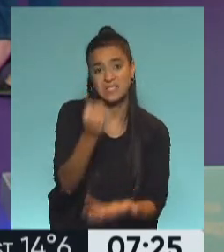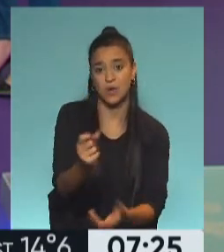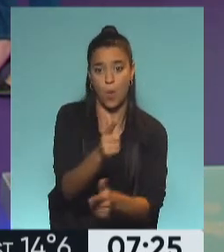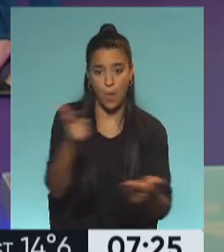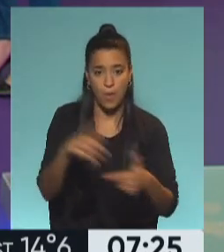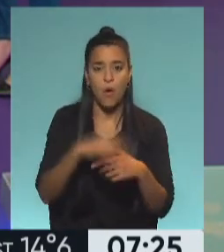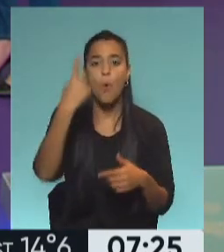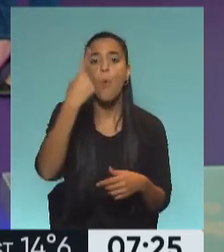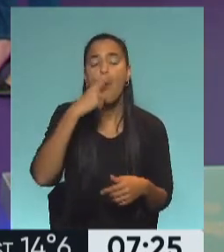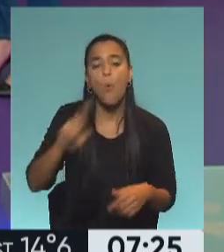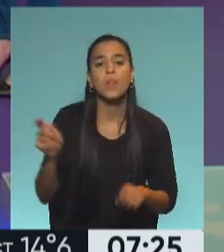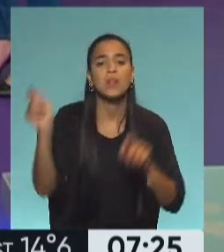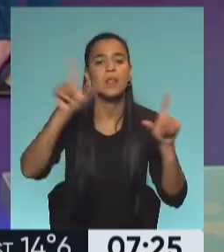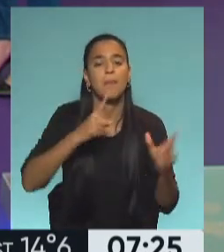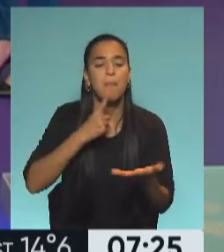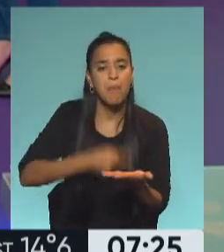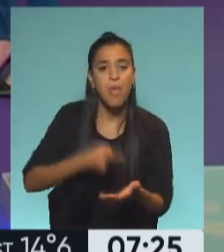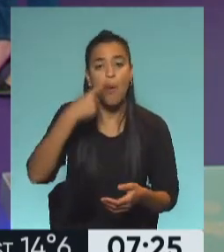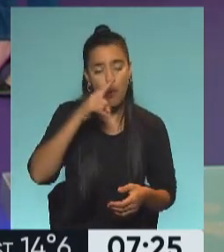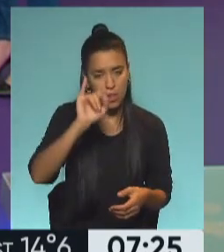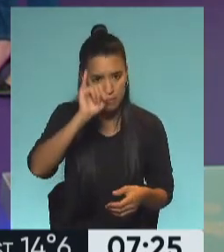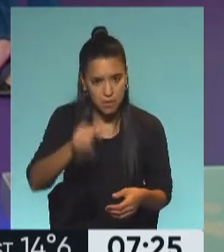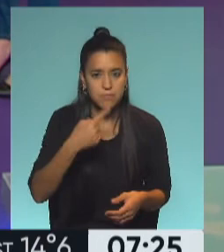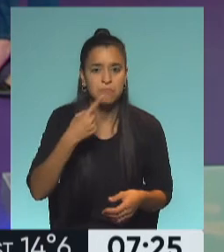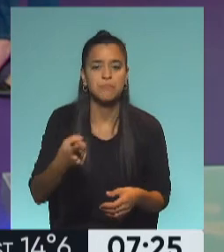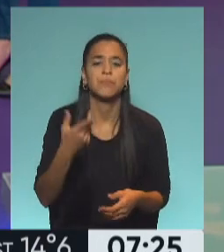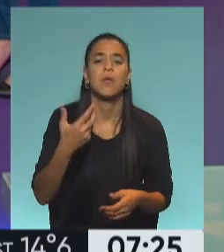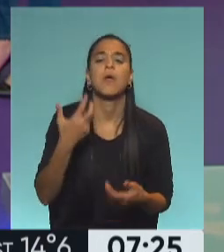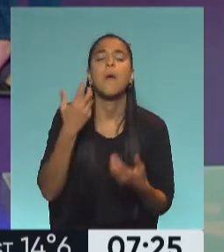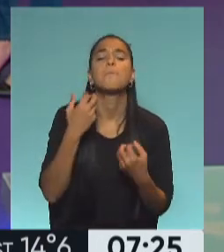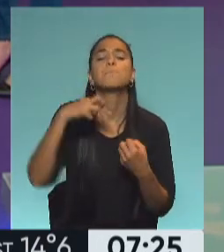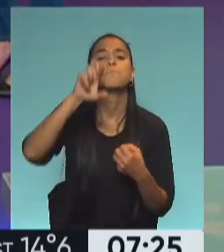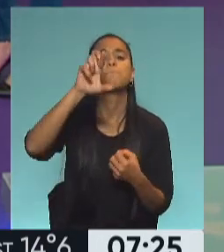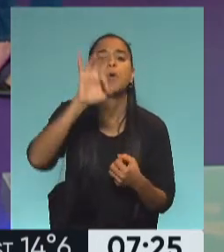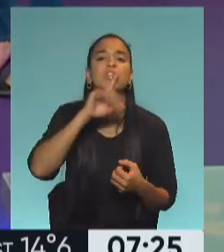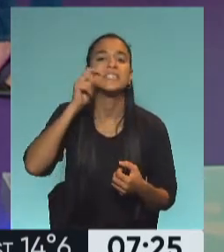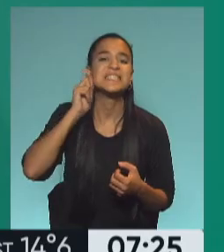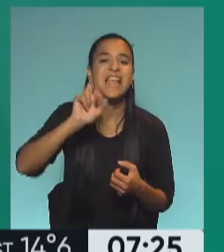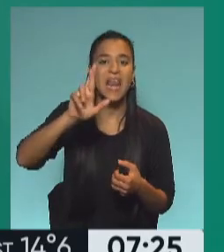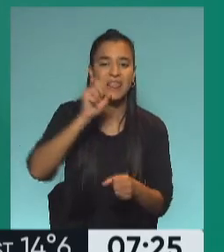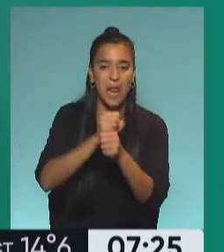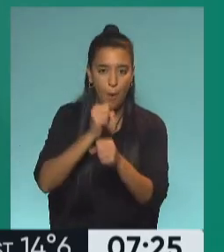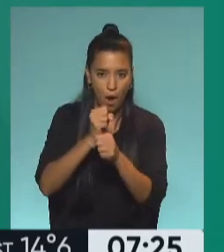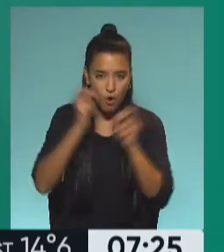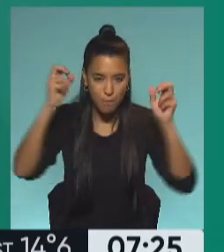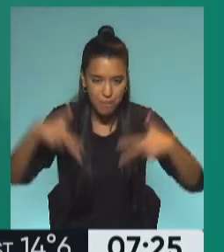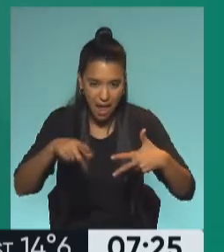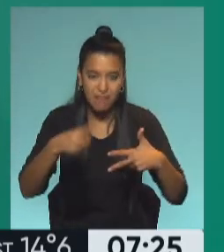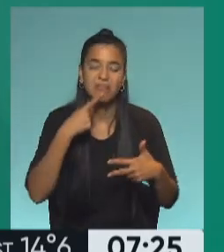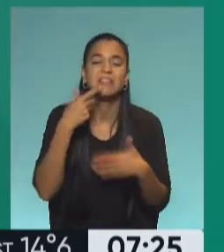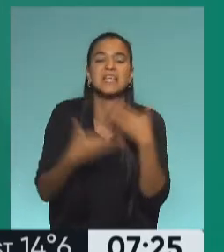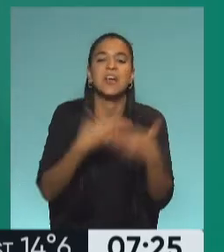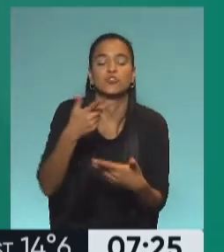sistema. Nos queda una última medida, Flor. Sí, la última tiene que ver con el Potenciar Trabajo, es un programa del Ministerio de Desarrollo Social que lo que hace